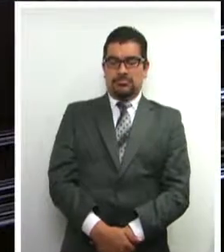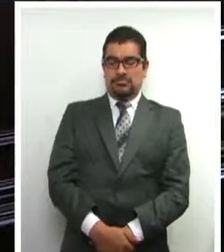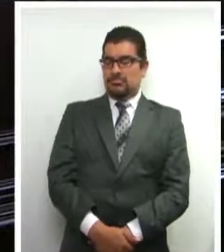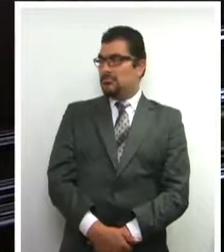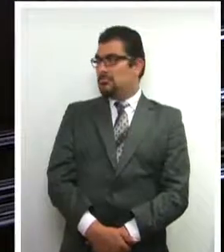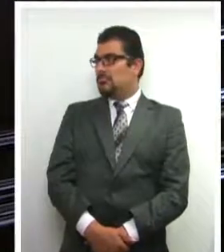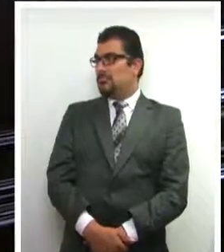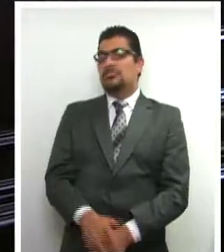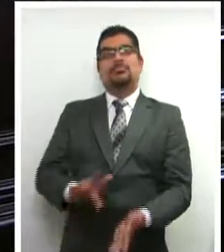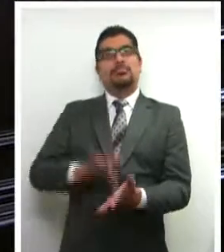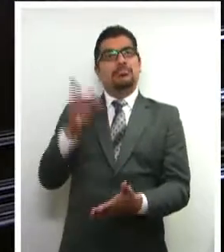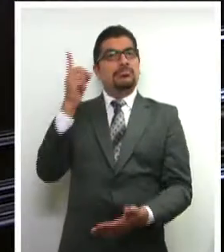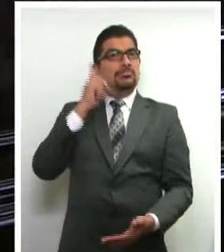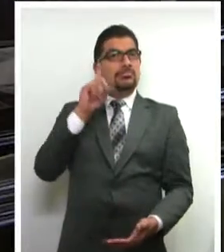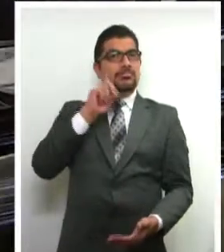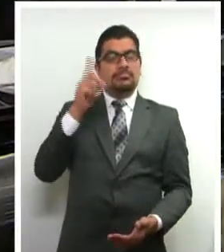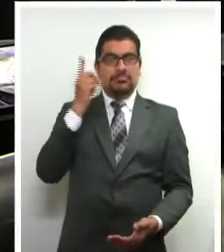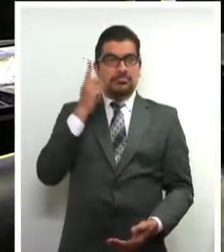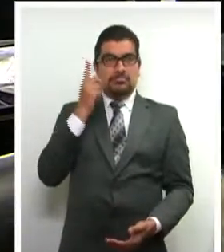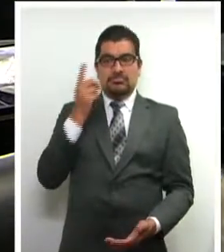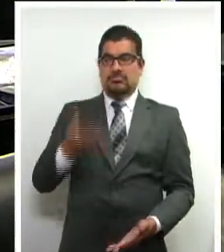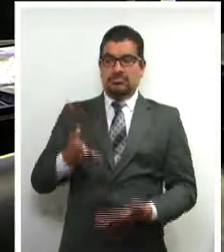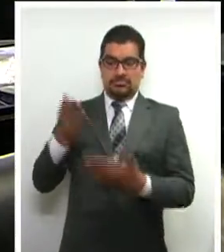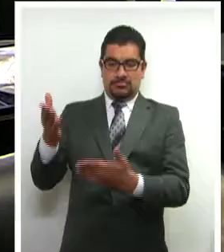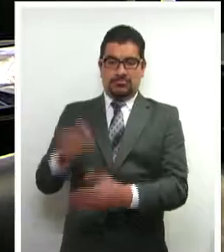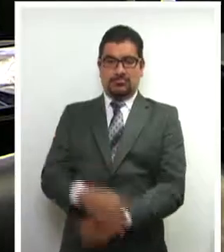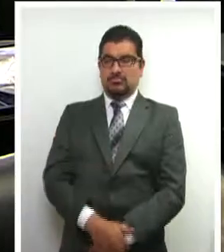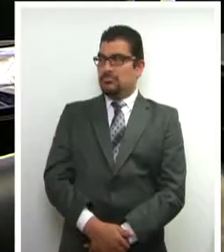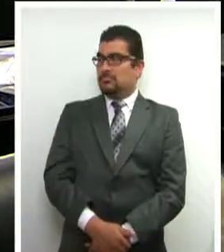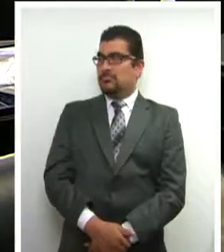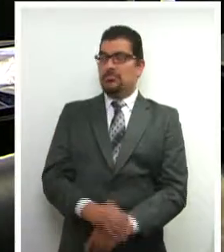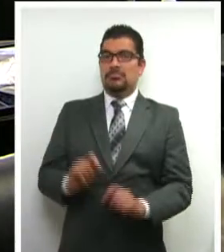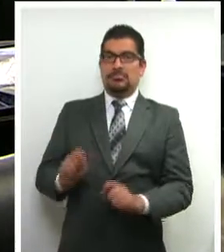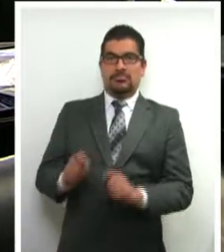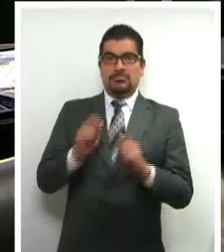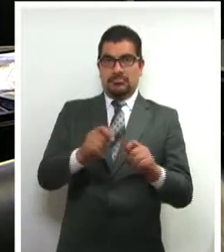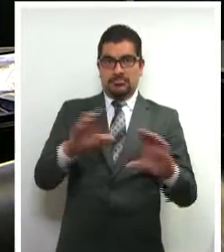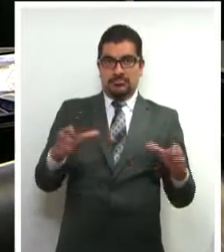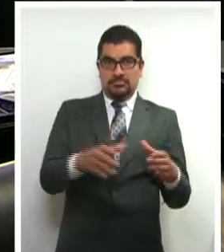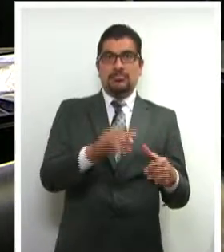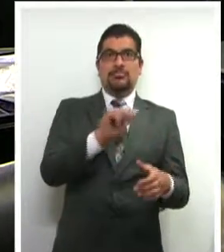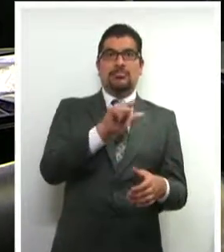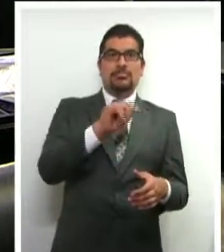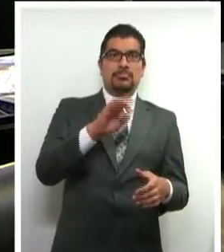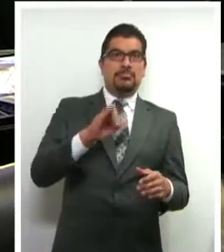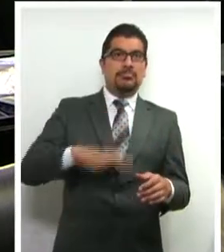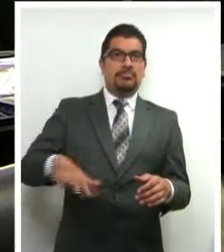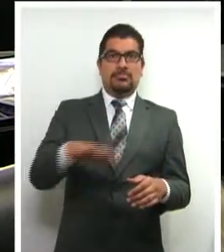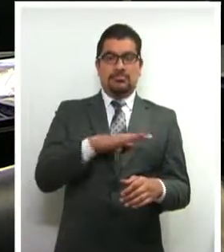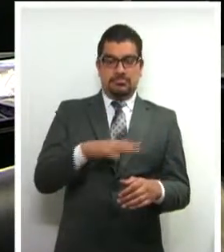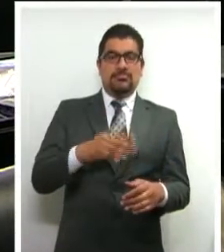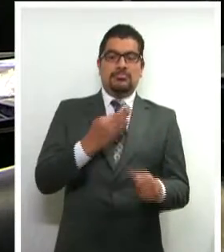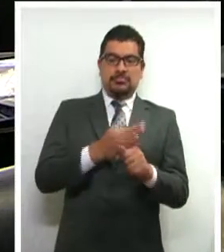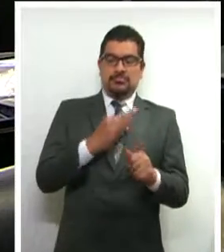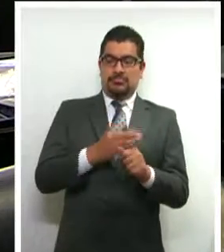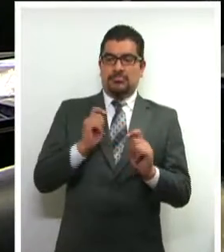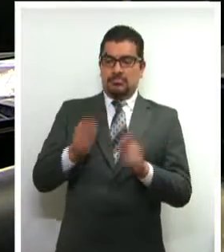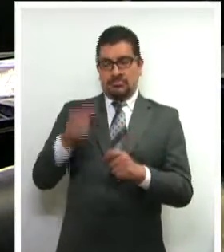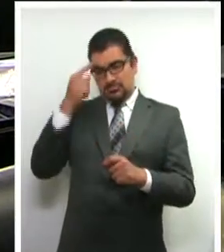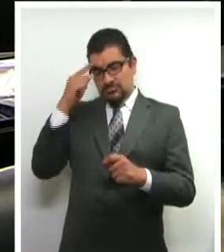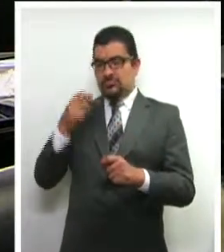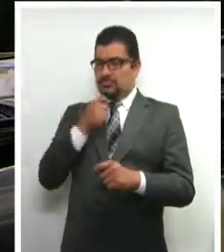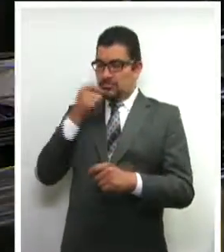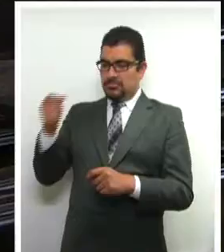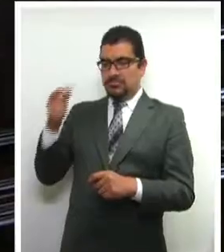Gracias, diputada. Se turna a la Comisión de Alcaldías. Continúa con la palabra